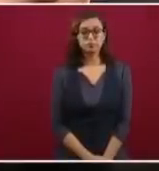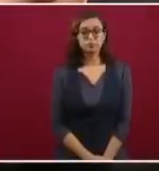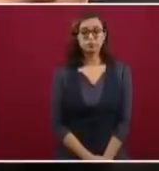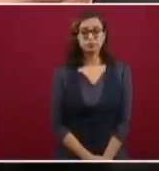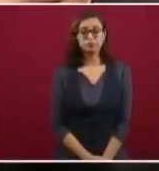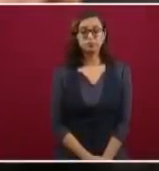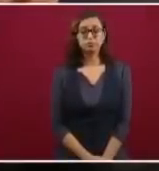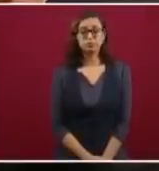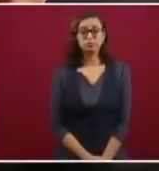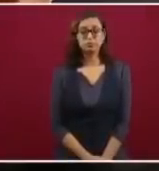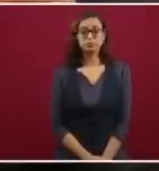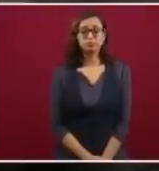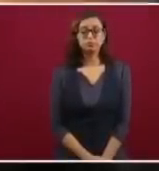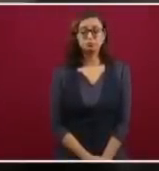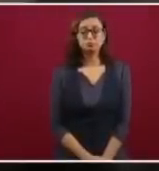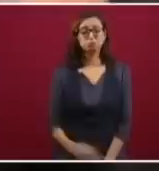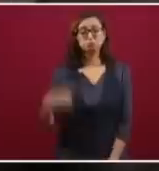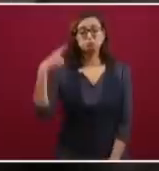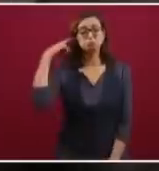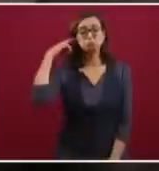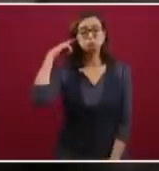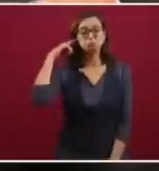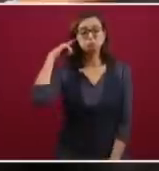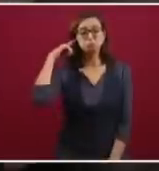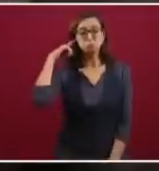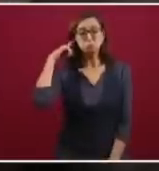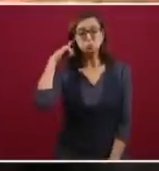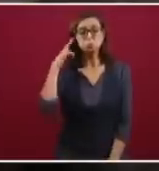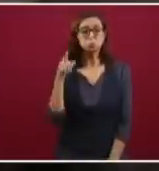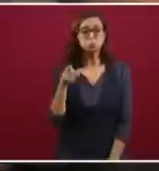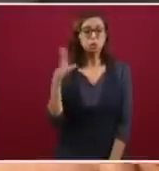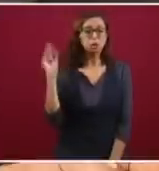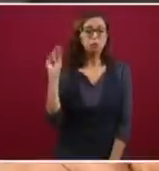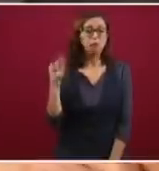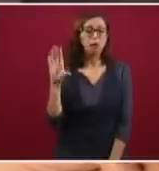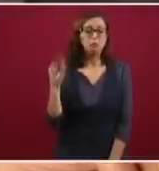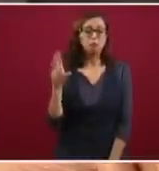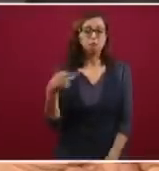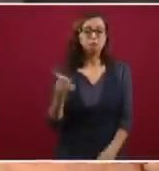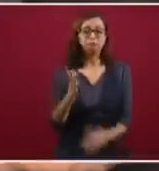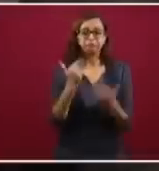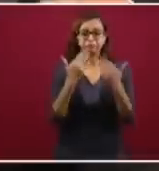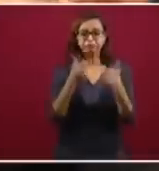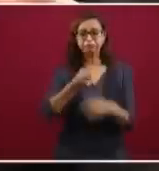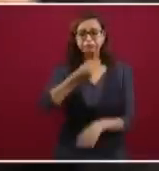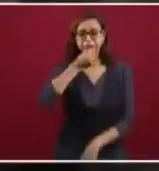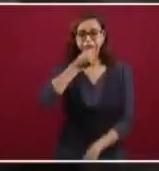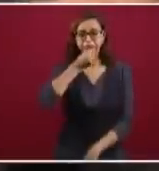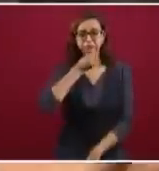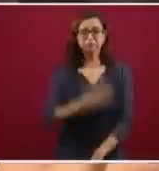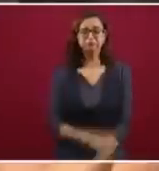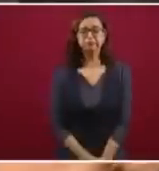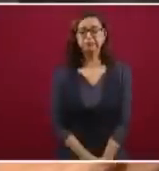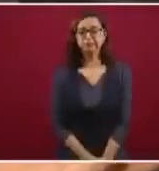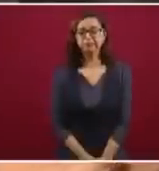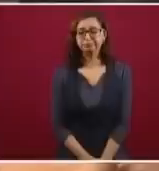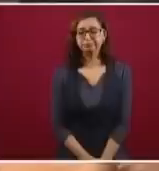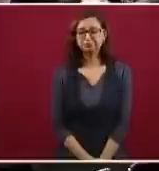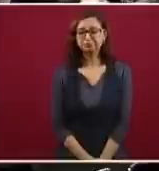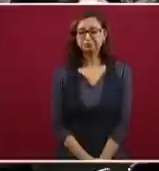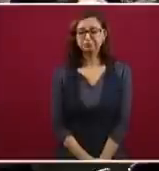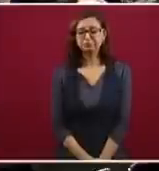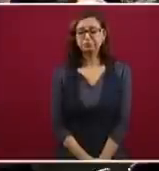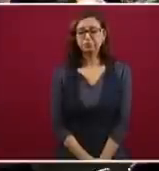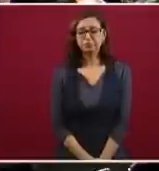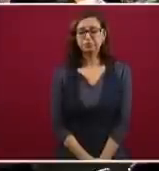ciudadanos y que finalmente los tres eran panistas y vinculados con Felipe Calderón, ¿qué ha sucedido con